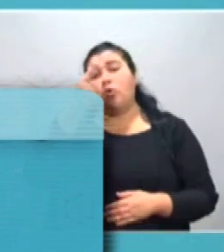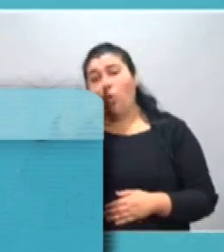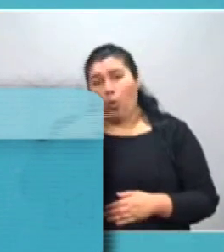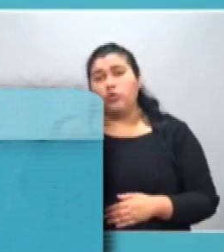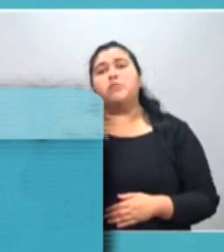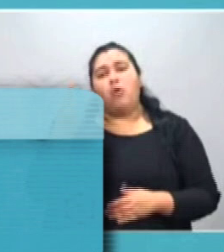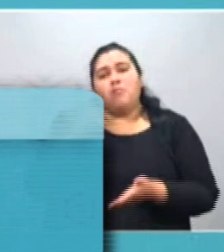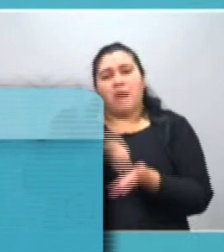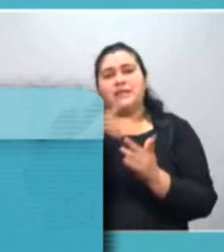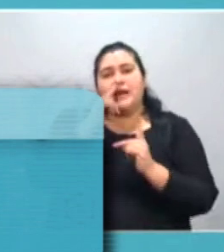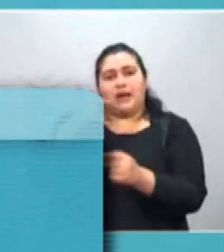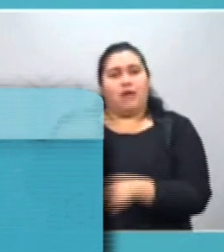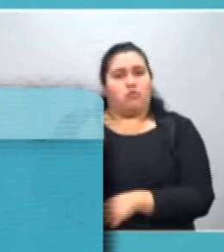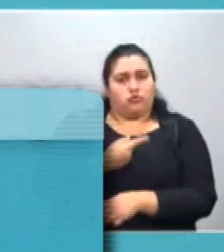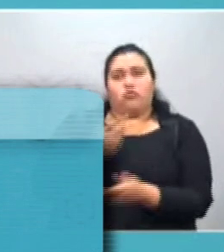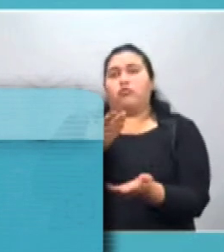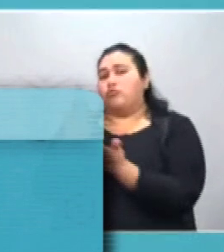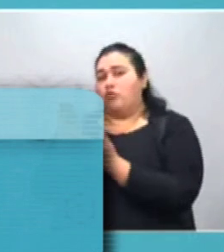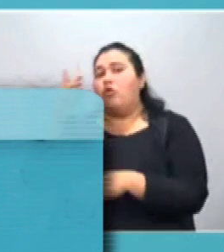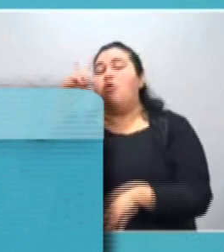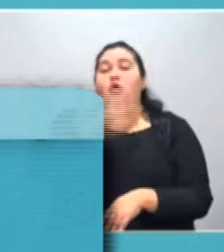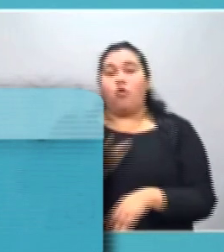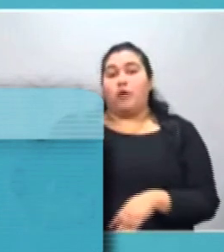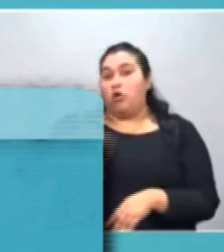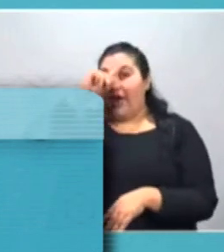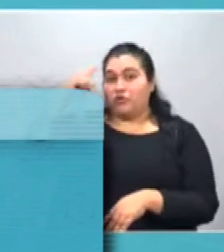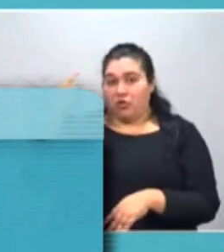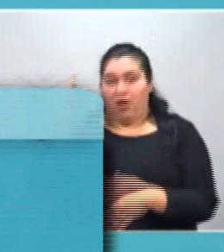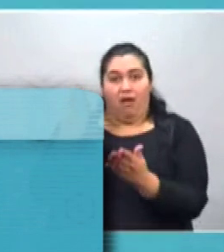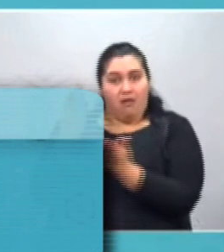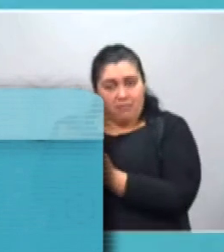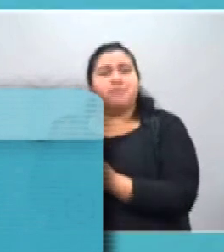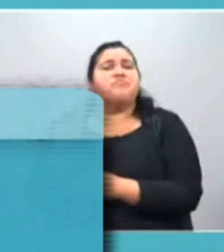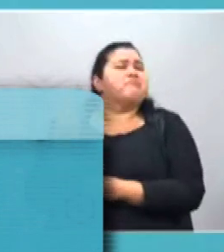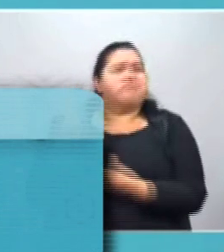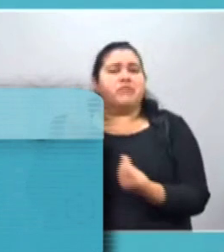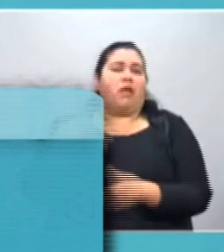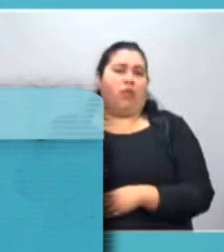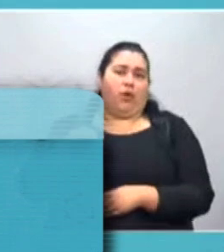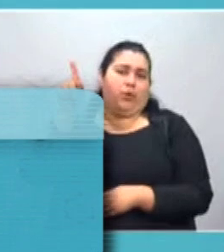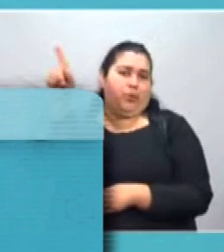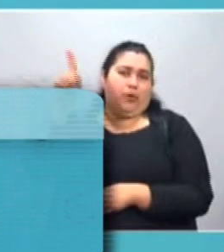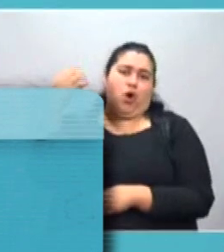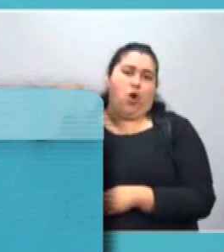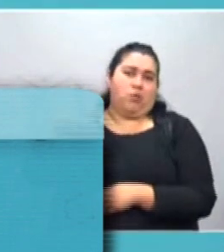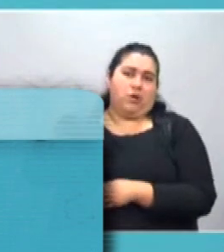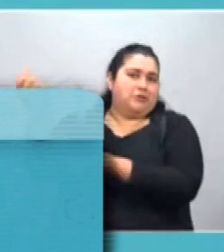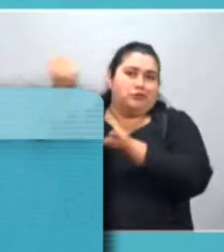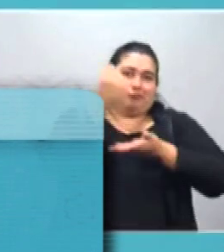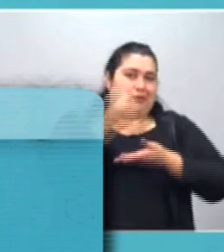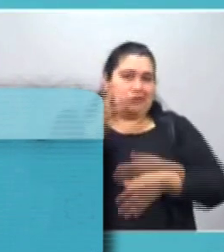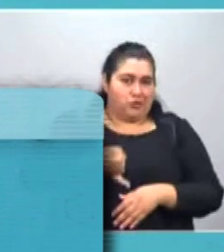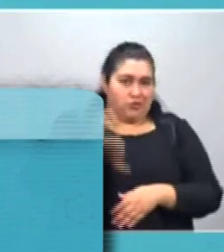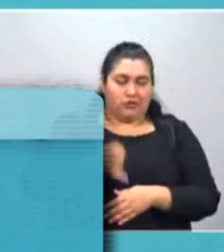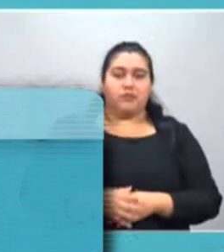otros reclamos que le estamos haciendo al Gobierno Nacional y que tienen que ver con la obligación que tiene el Gobierno Nacional de asistir a la provincia de